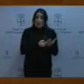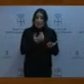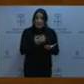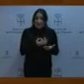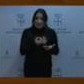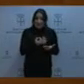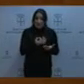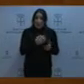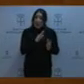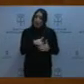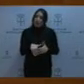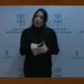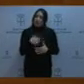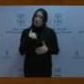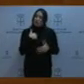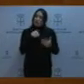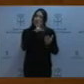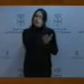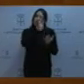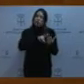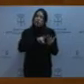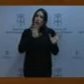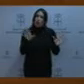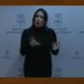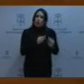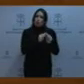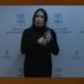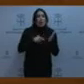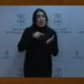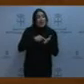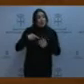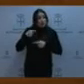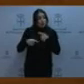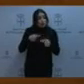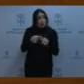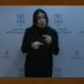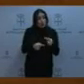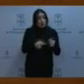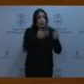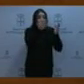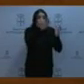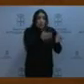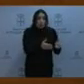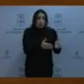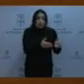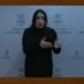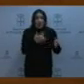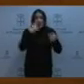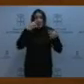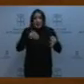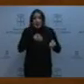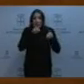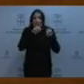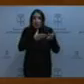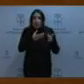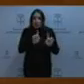uno llega a la conclusión que en el impuesto de sucesiones usted falta a la verdad. Voy a